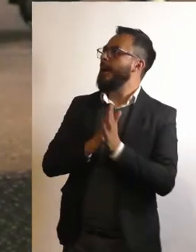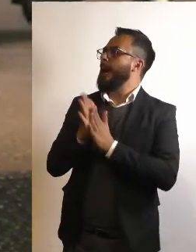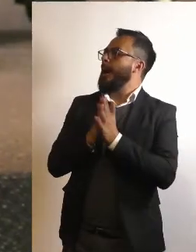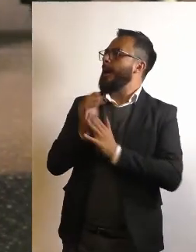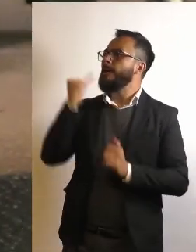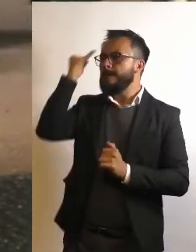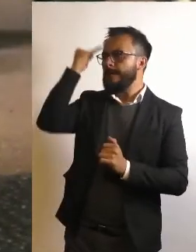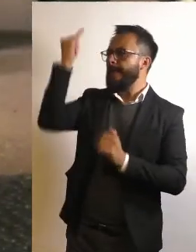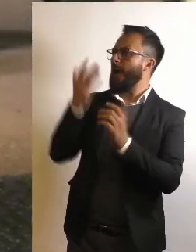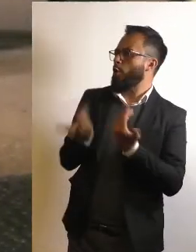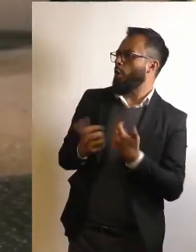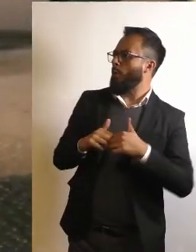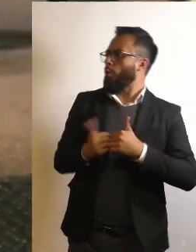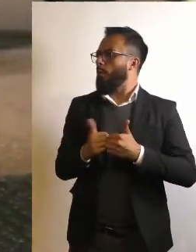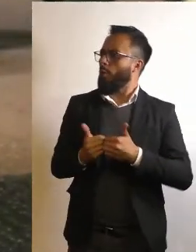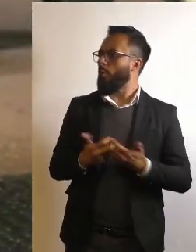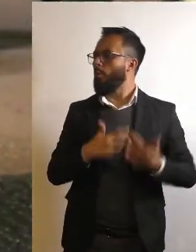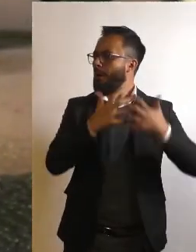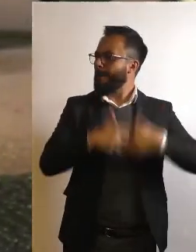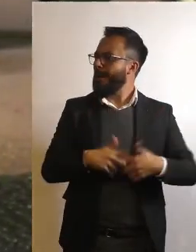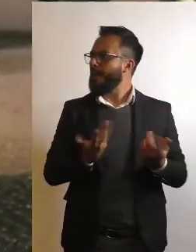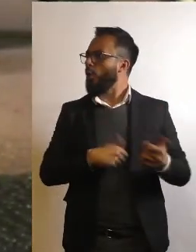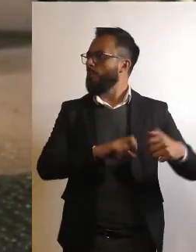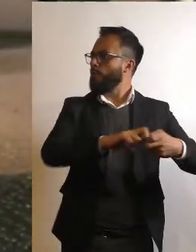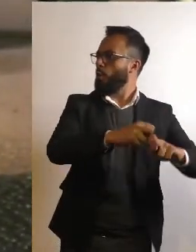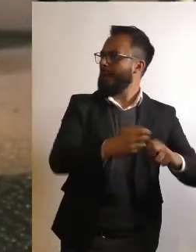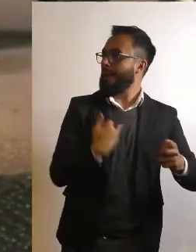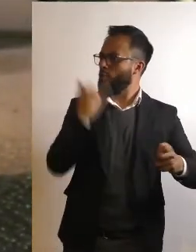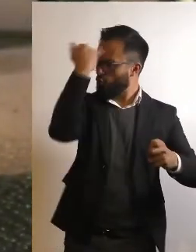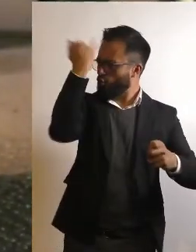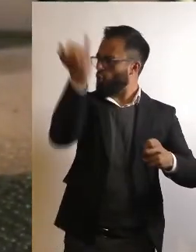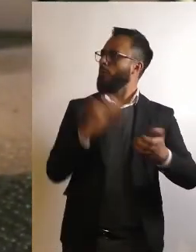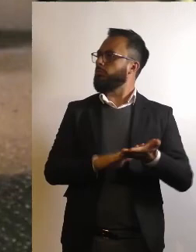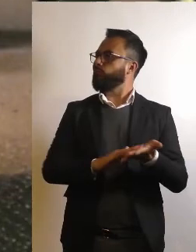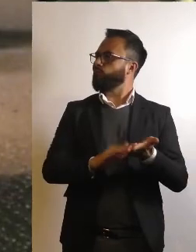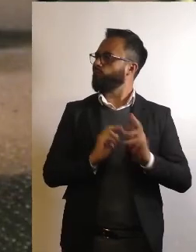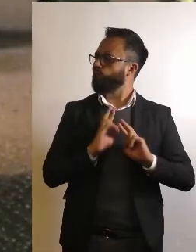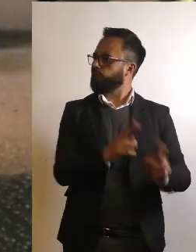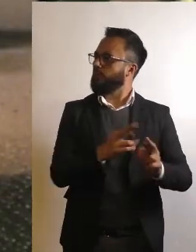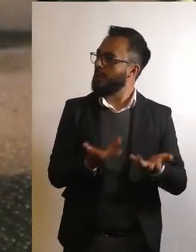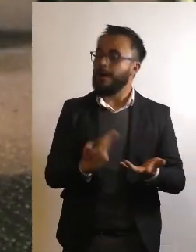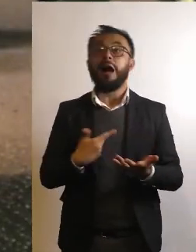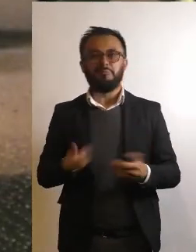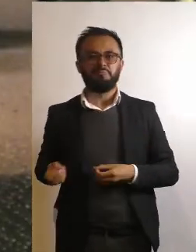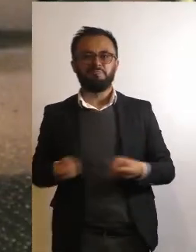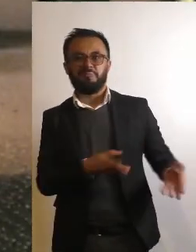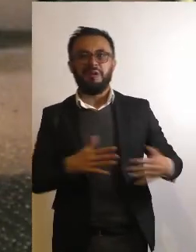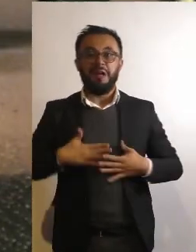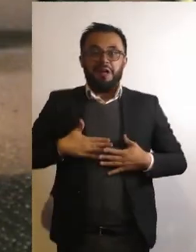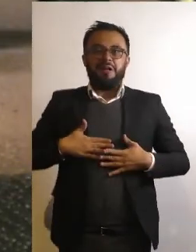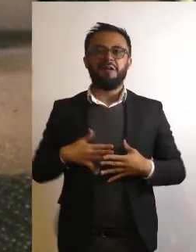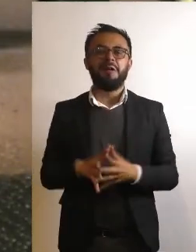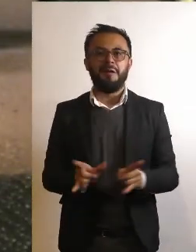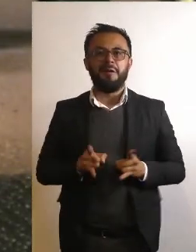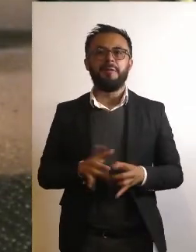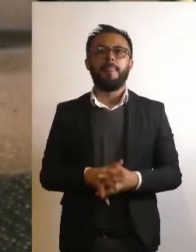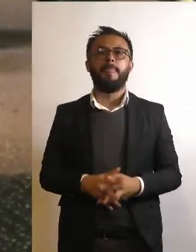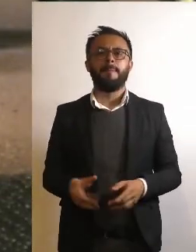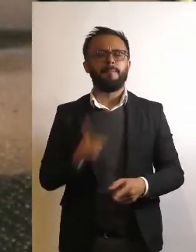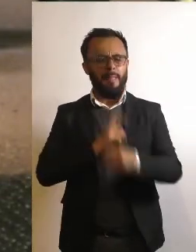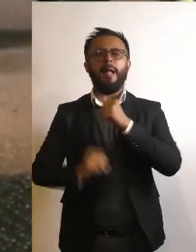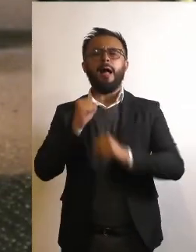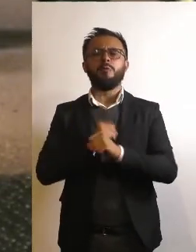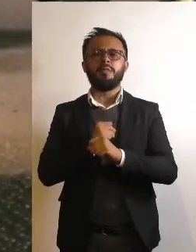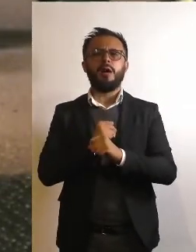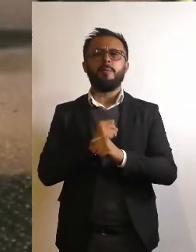de desarrollar ideas y soluciones. El año pasado iniciamos con nuestro primer programa